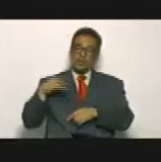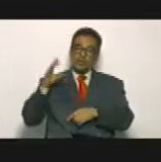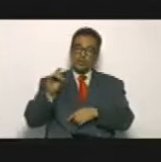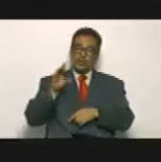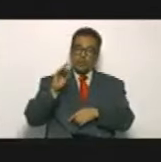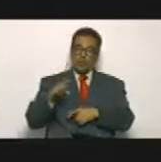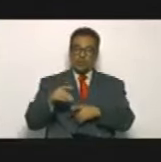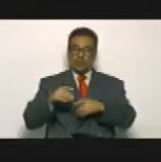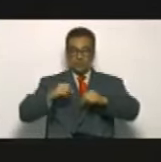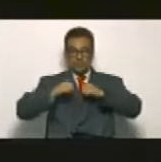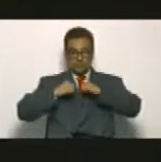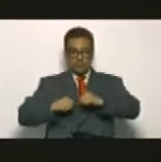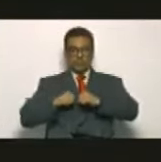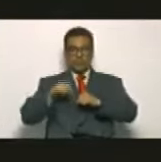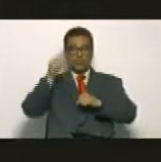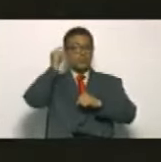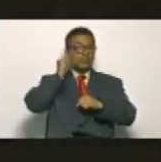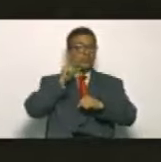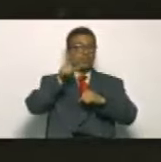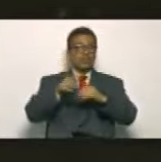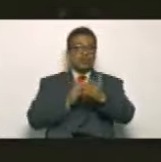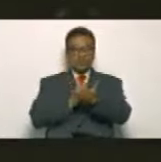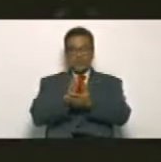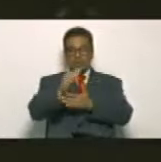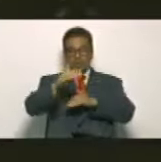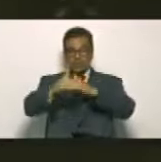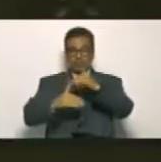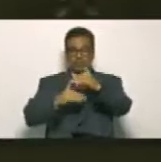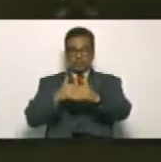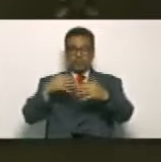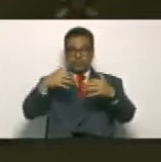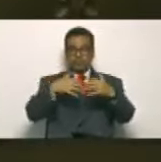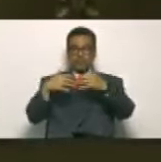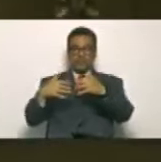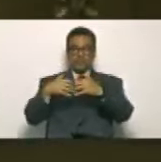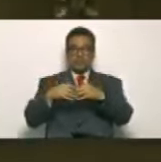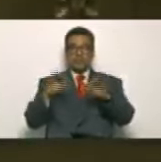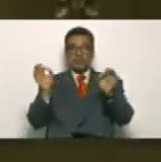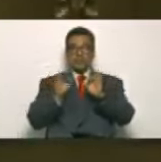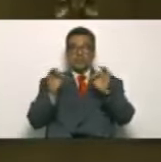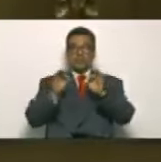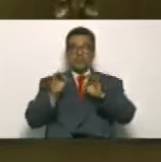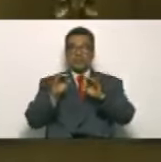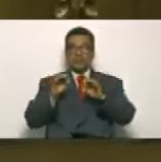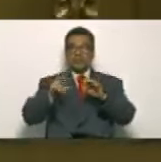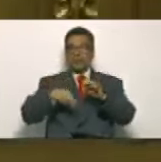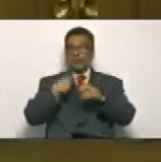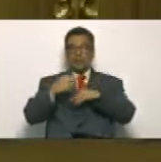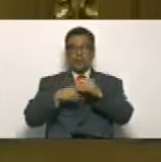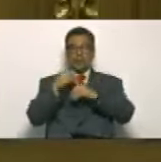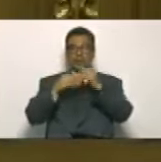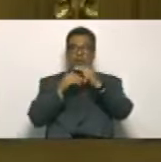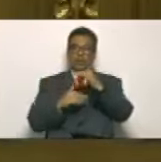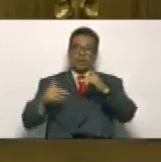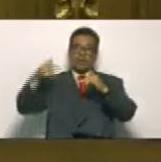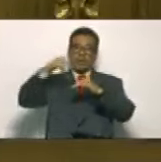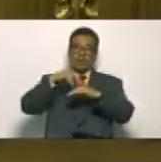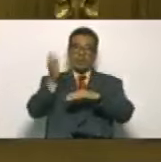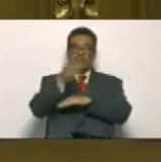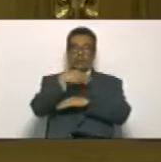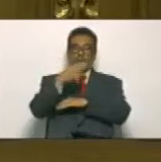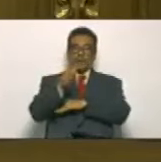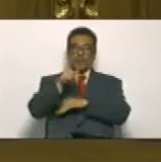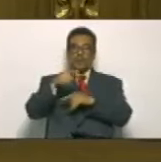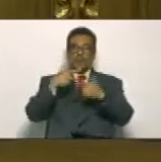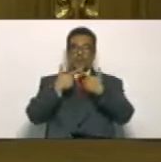pero con firmeza, Sucre siguió el camino, siguió la batalla y no hubo nada que le impidiera levantar las banderas